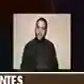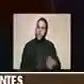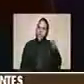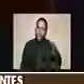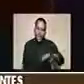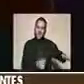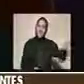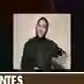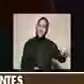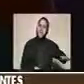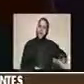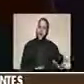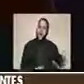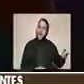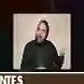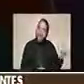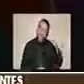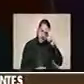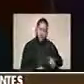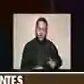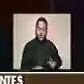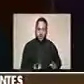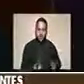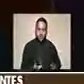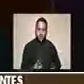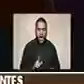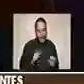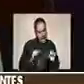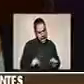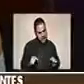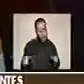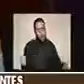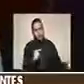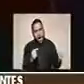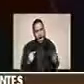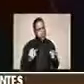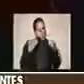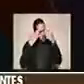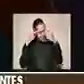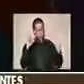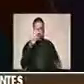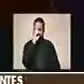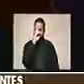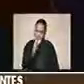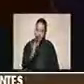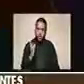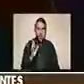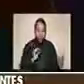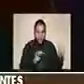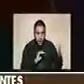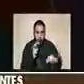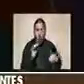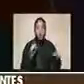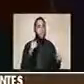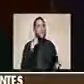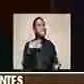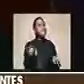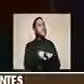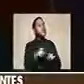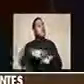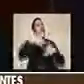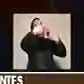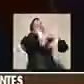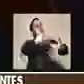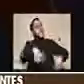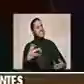porque aquí a nadie se ha insultado. Acá se ha dado un debate democrático y respetuoso para que quien no esté en desacuerdo con nosotros, como en una plaza de mercado